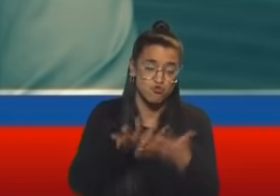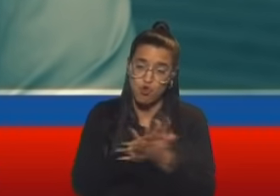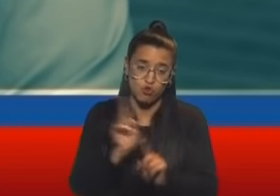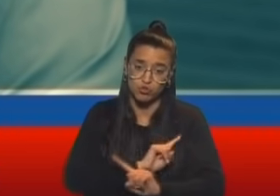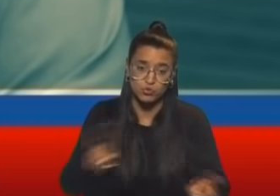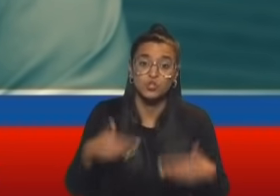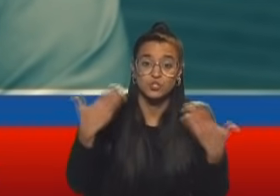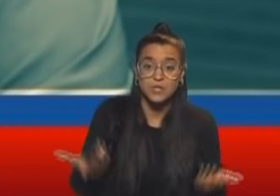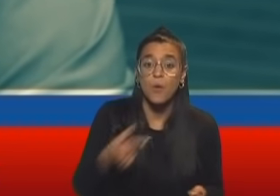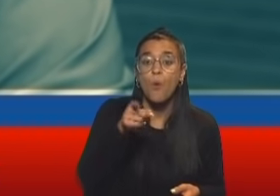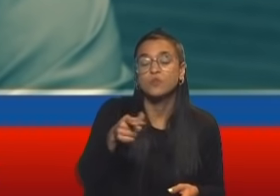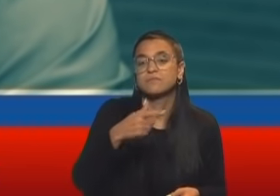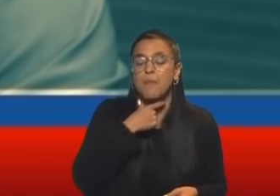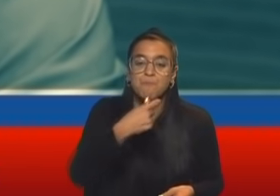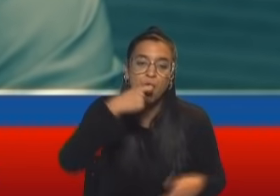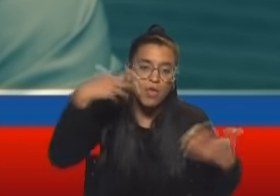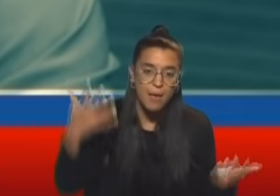sea, cuando vos querés, por ejemplo,